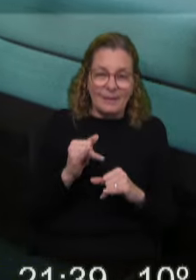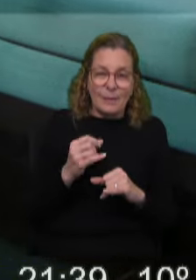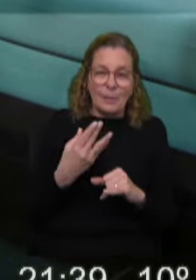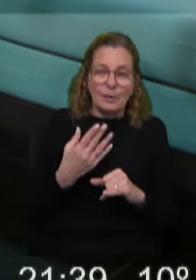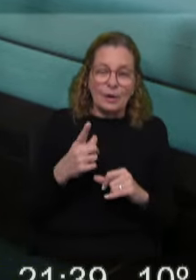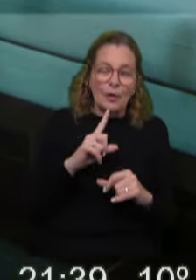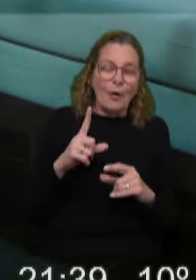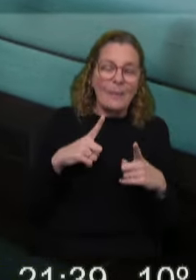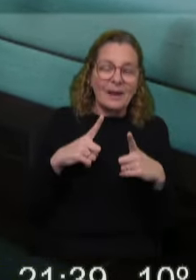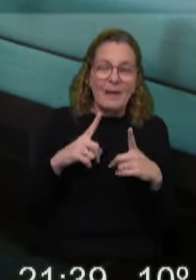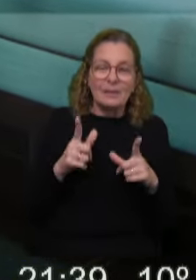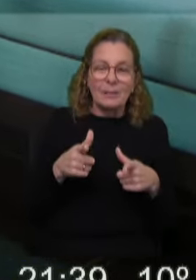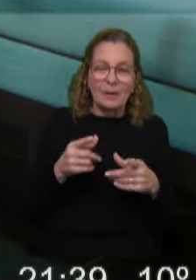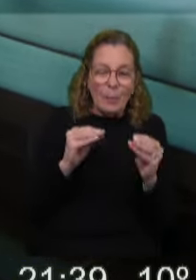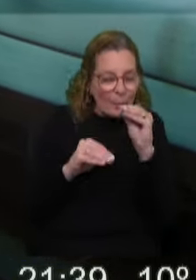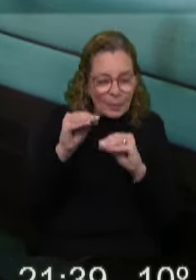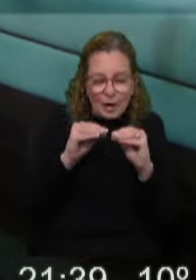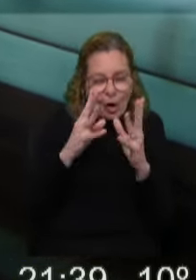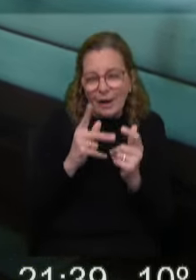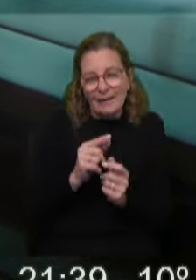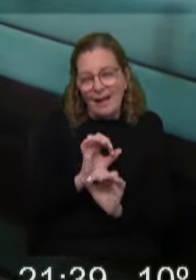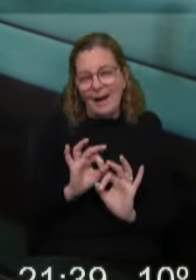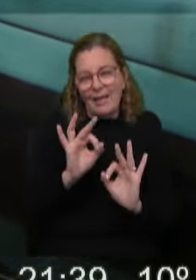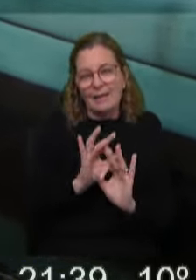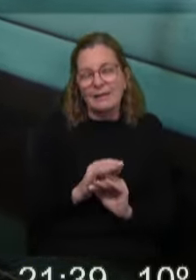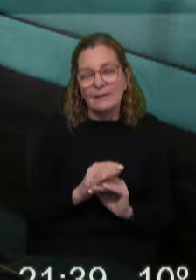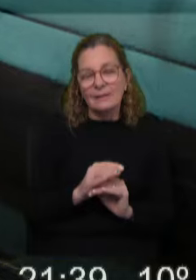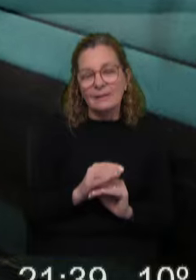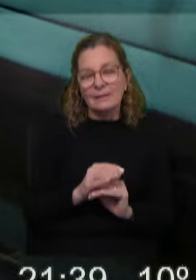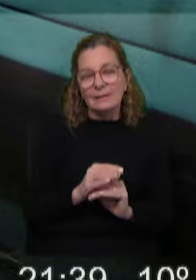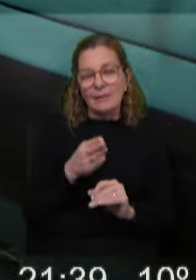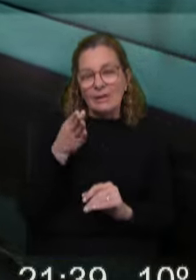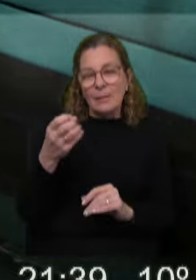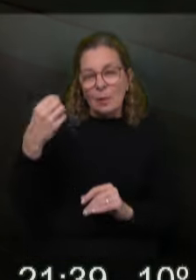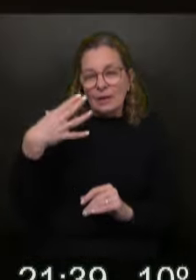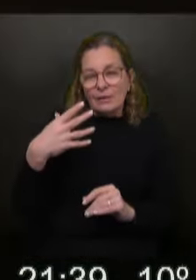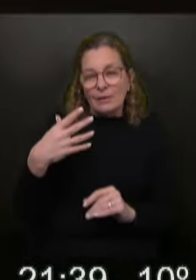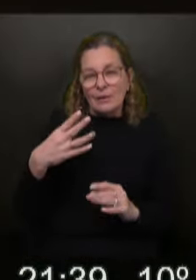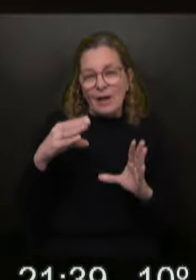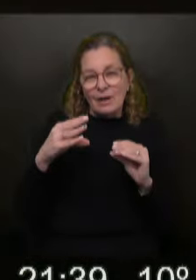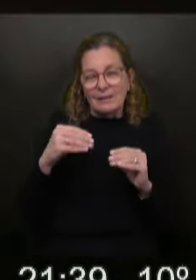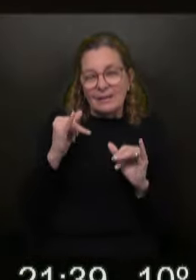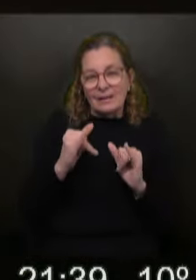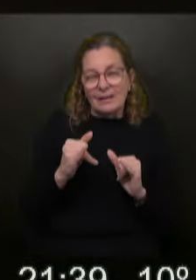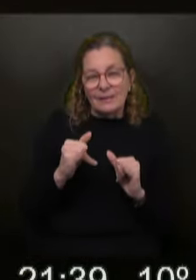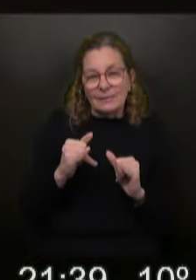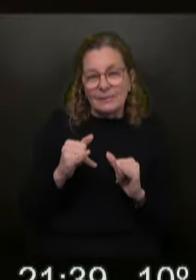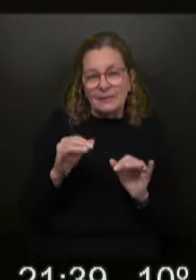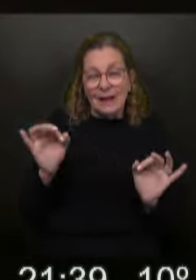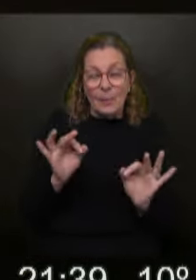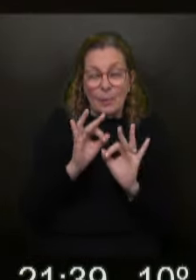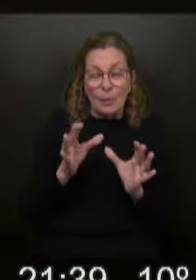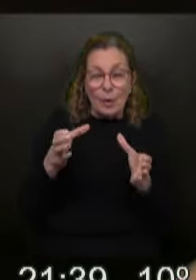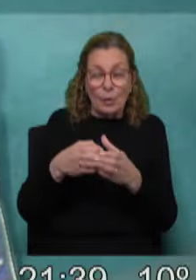no te lo esperabas y no podés planearlo ni nada. Vayamos al Solís entonces, sí, ya que hablaste de ese coro.